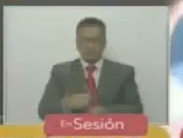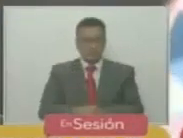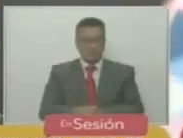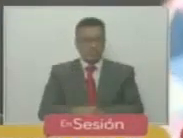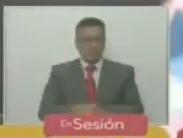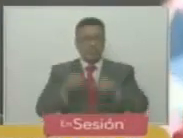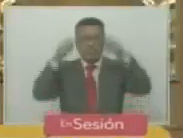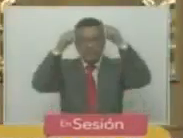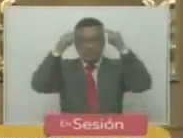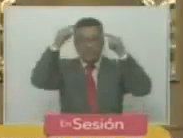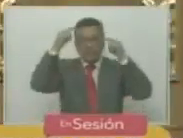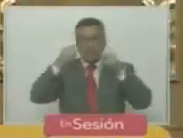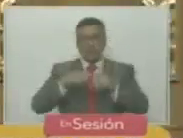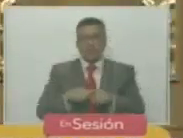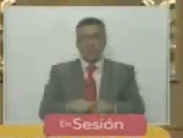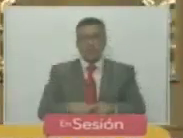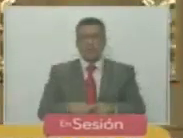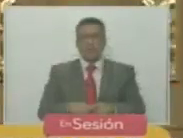Chávez